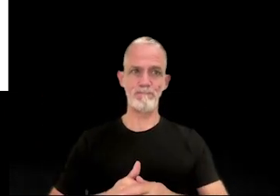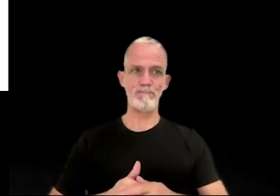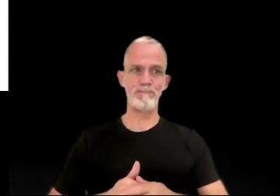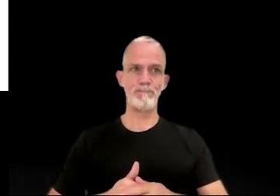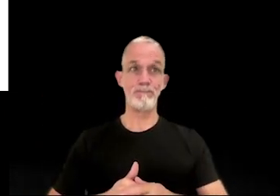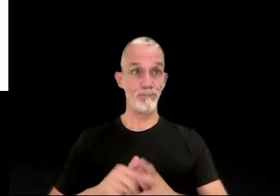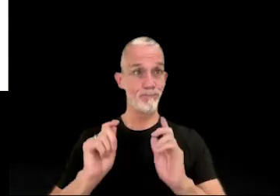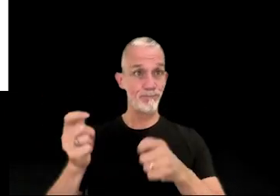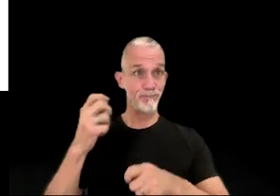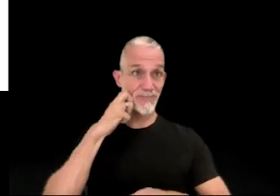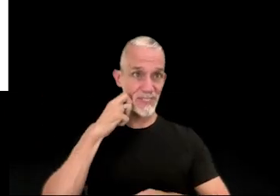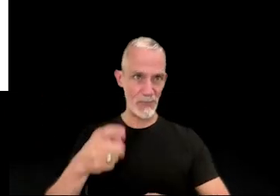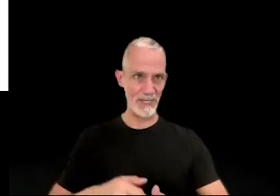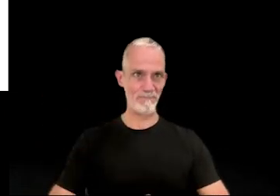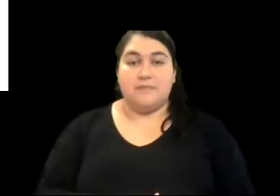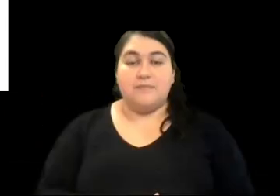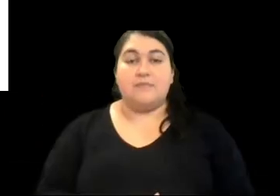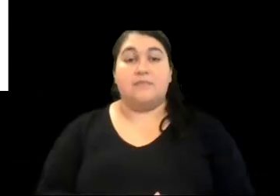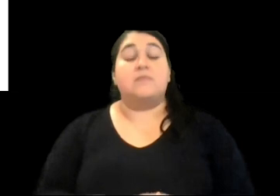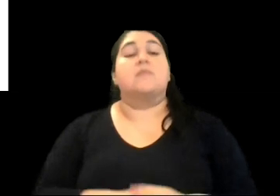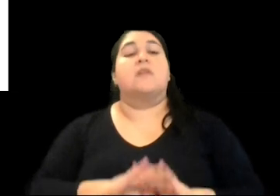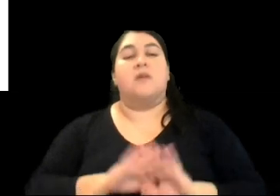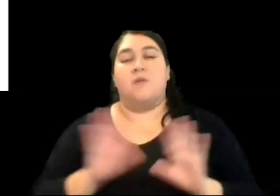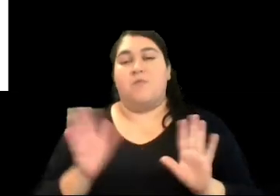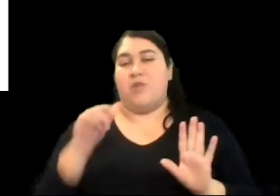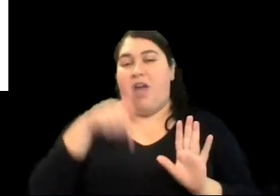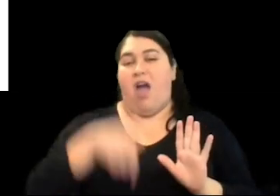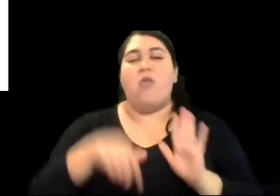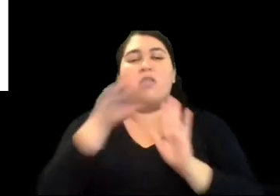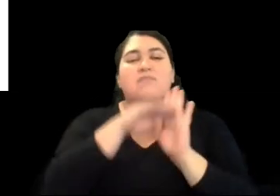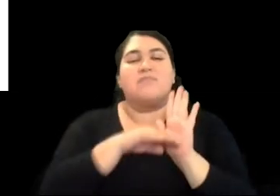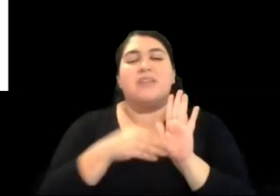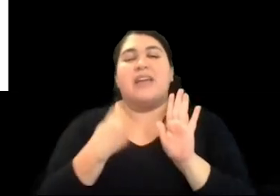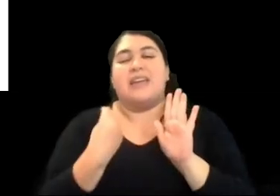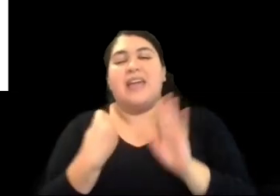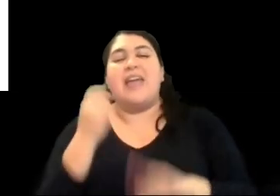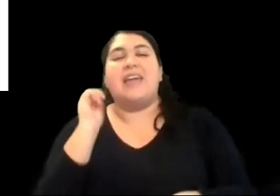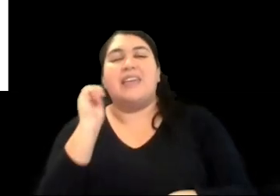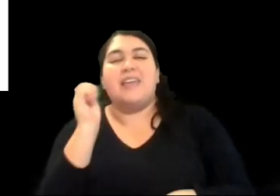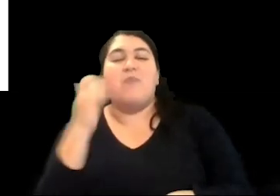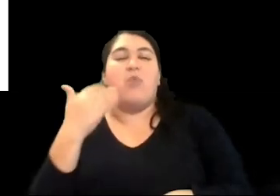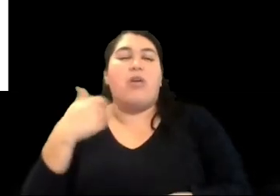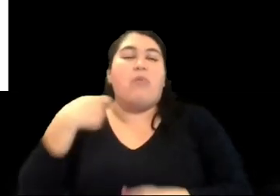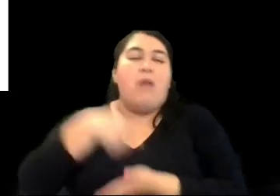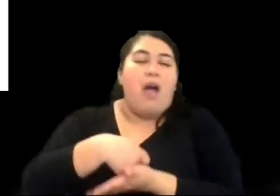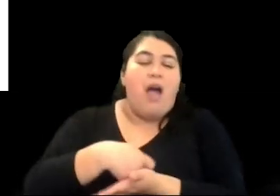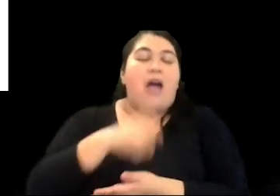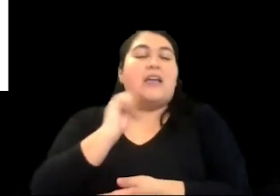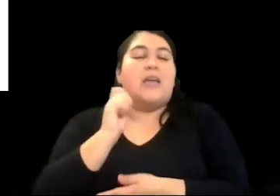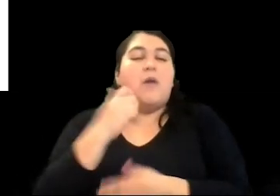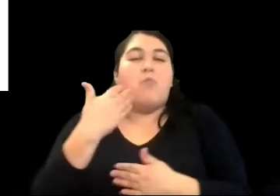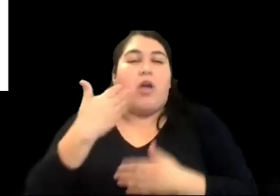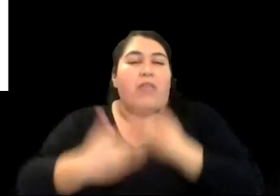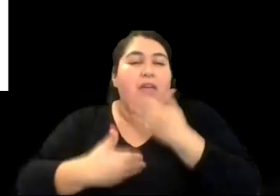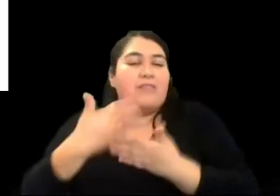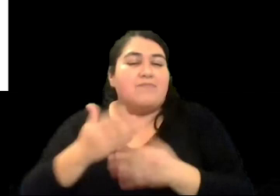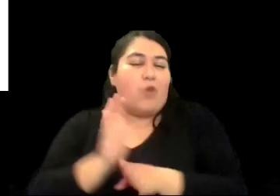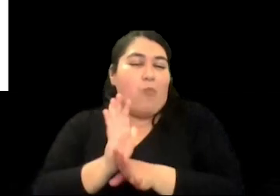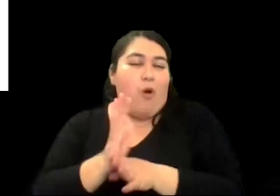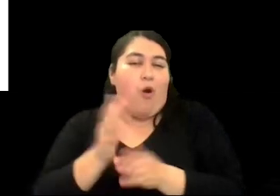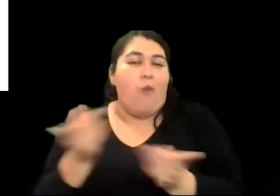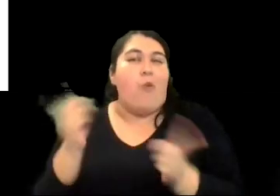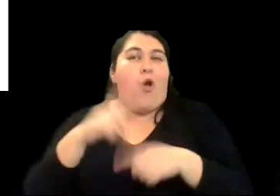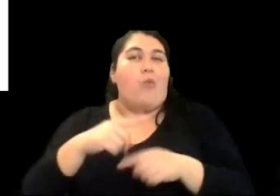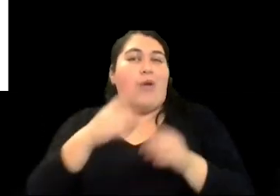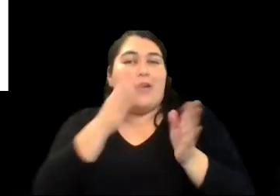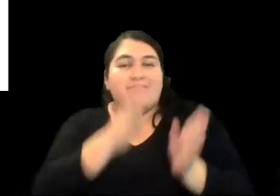Bueno, ya pasamos entonces por qué puedo regularizar, quién puede regularizar, la pregunta fundamental que es ¿por qué regularizar